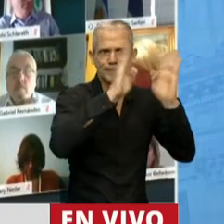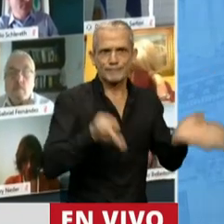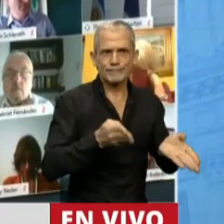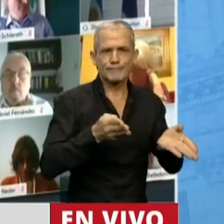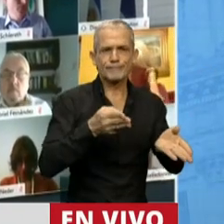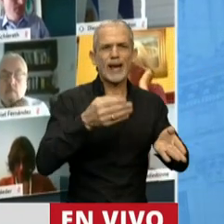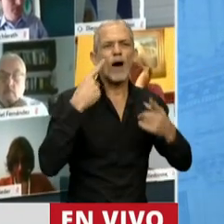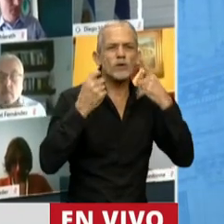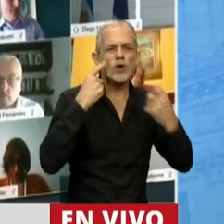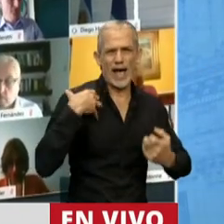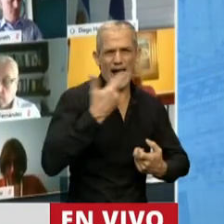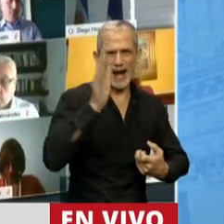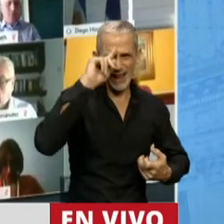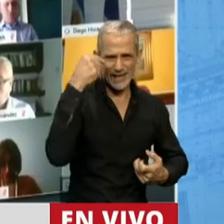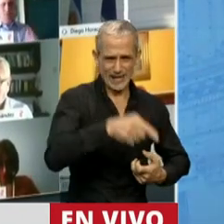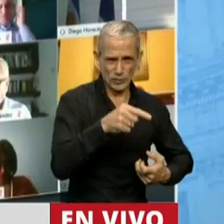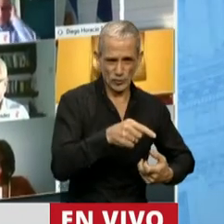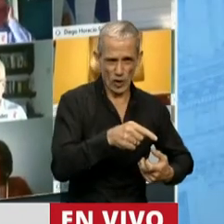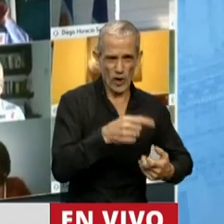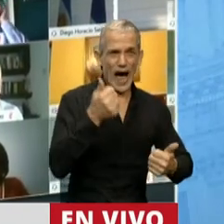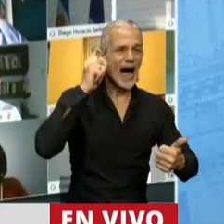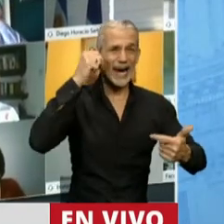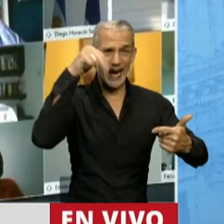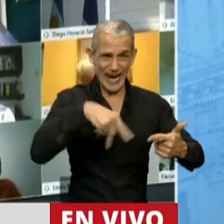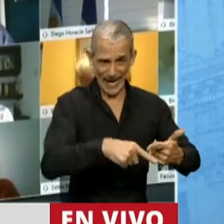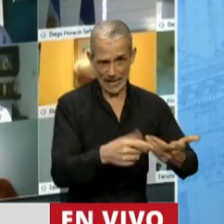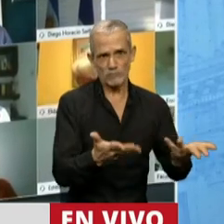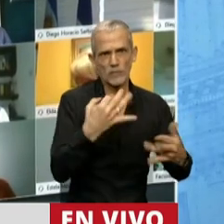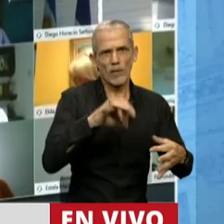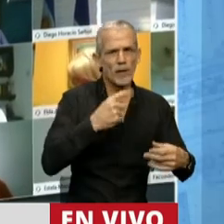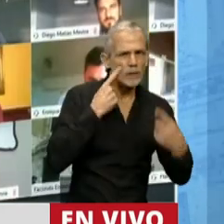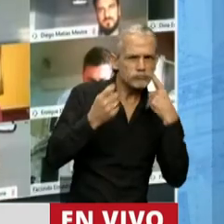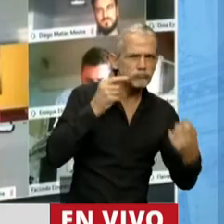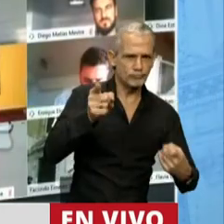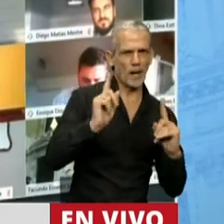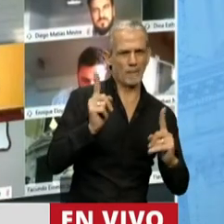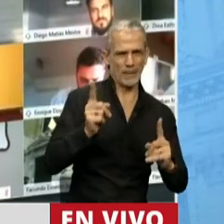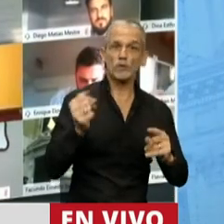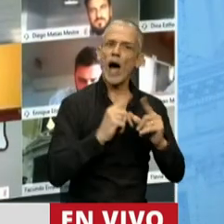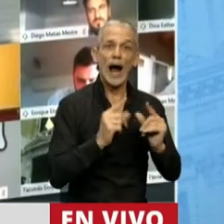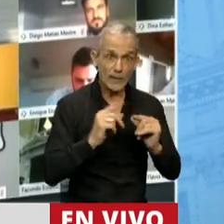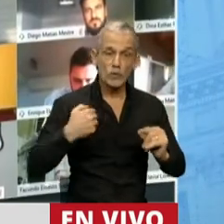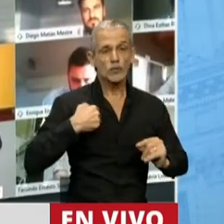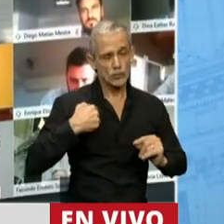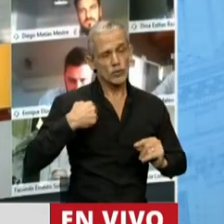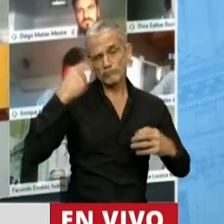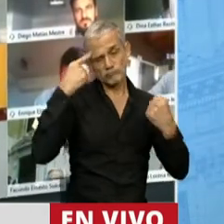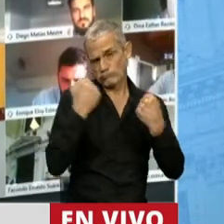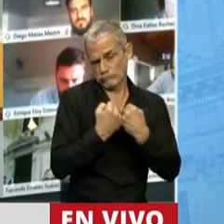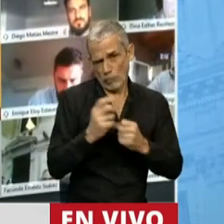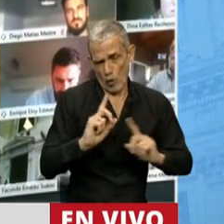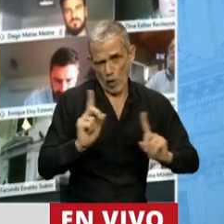de la nación además en términos constitucionales lo manda así estos son los artículos con los cuales vamos a pensar nuestra disidencia